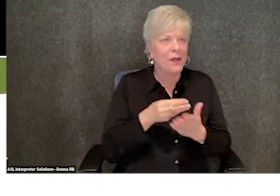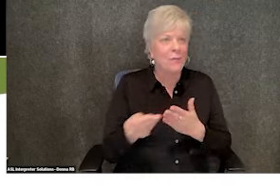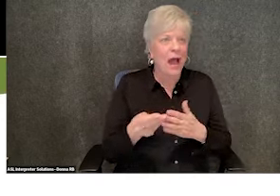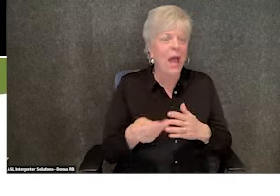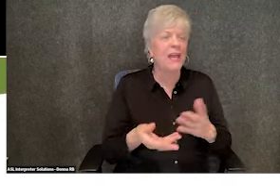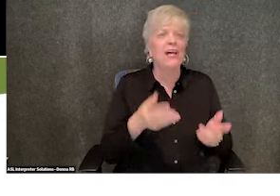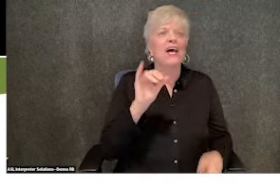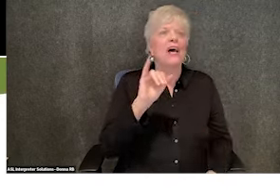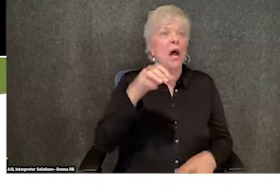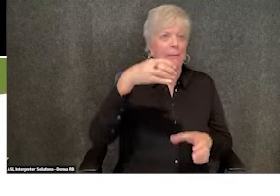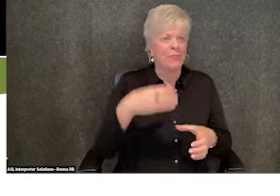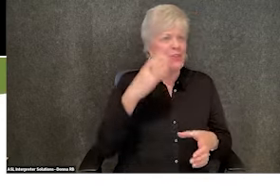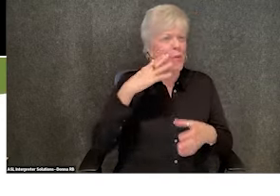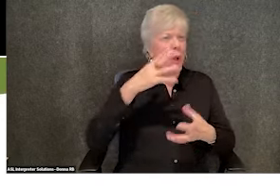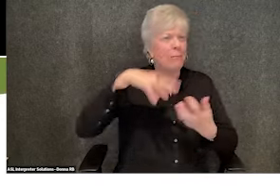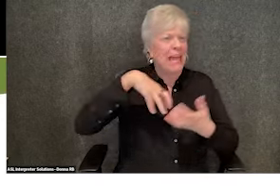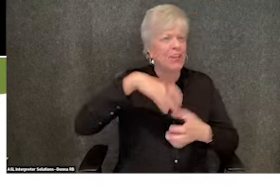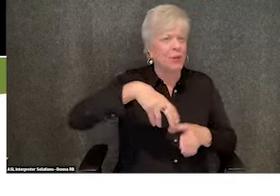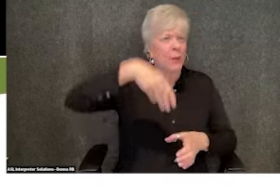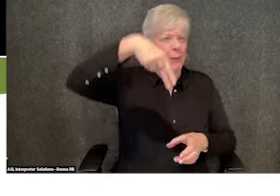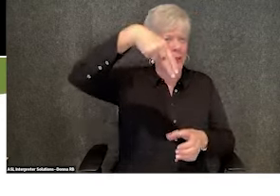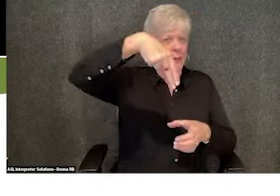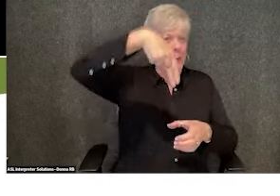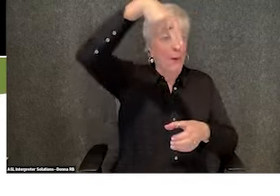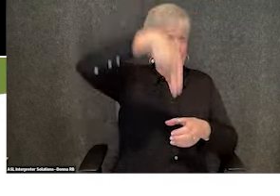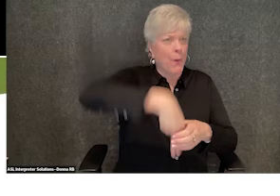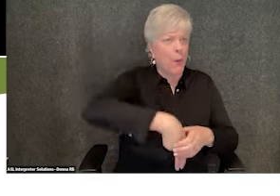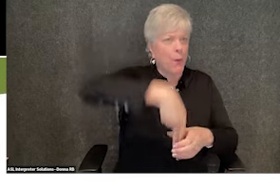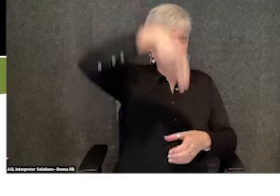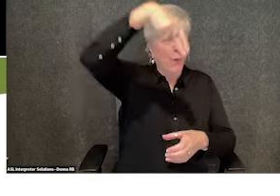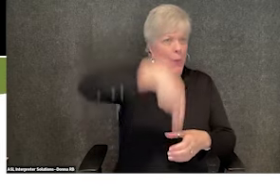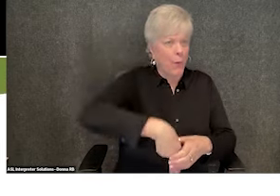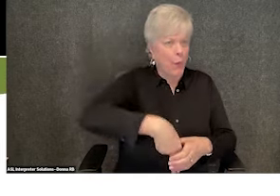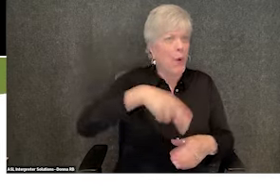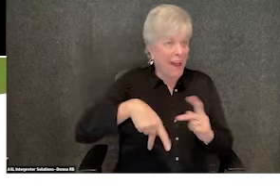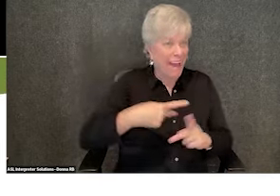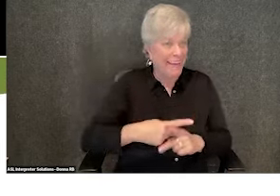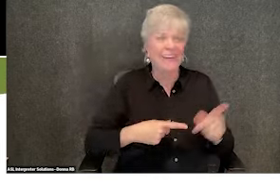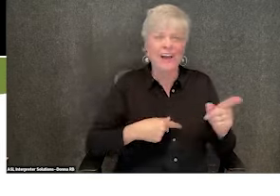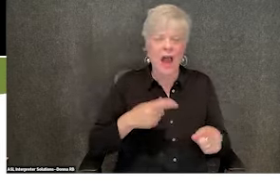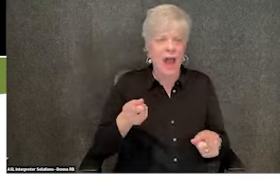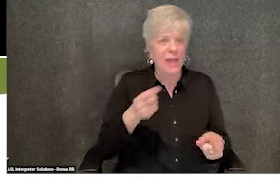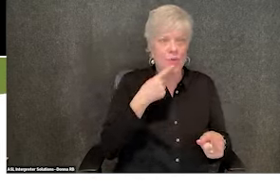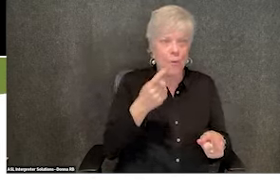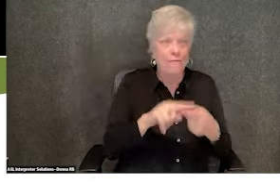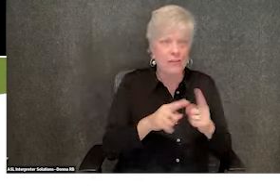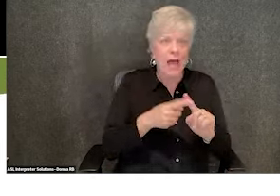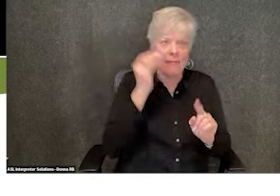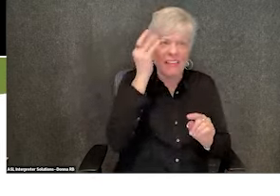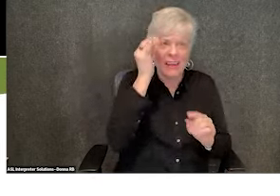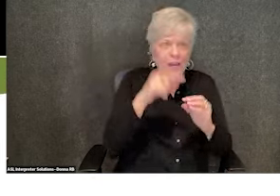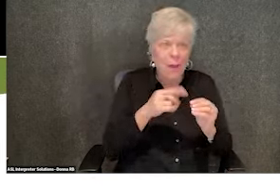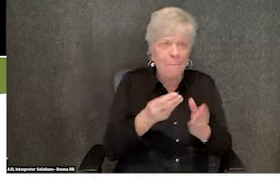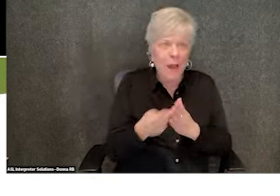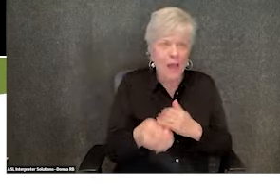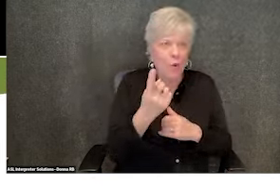o sea, si yo les voy a dar el ejemplo de, por ejemplo, yo tenía que comprar una